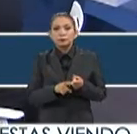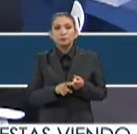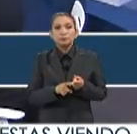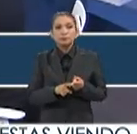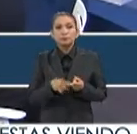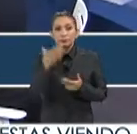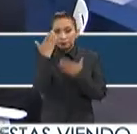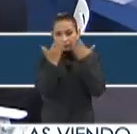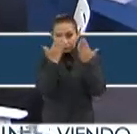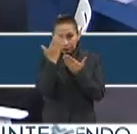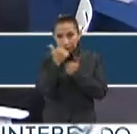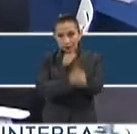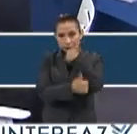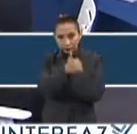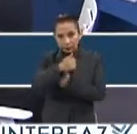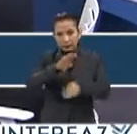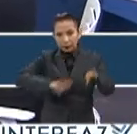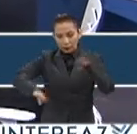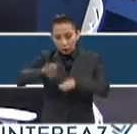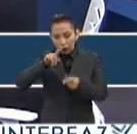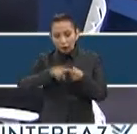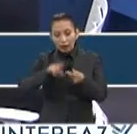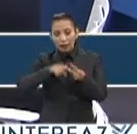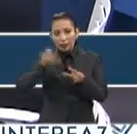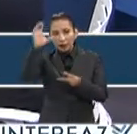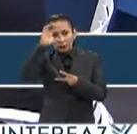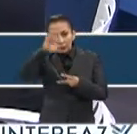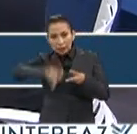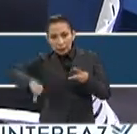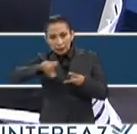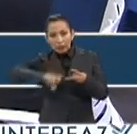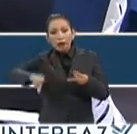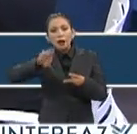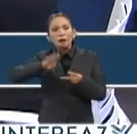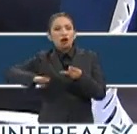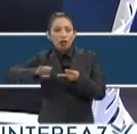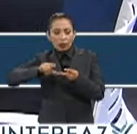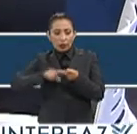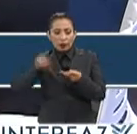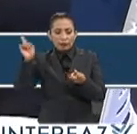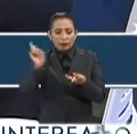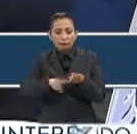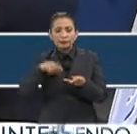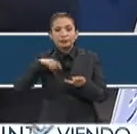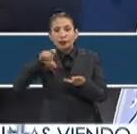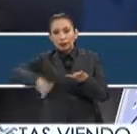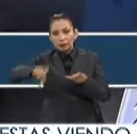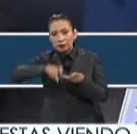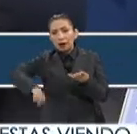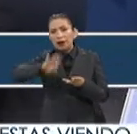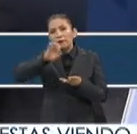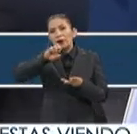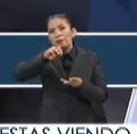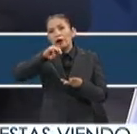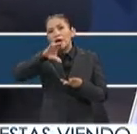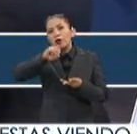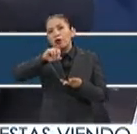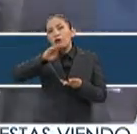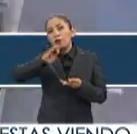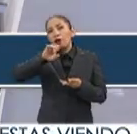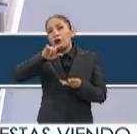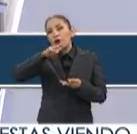Los estudiantes de la carrera de biología, de las ciencias químico-biológicas, químicos